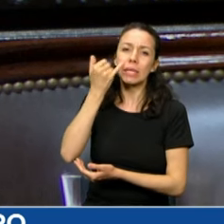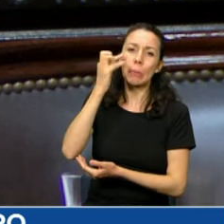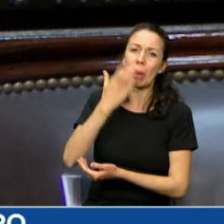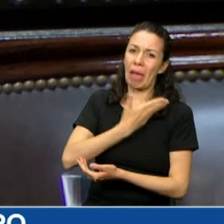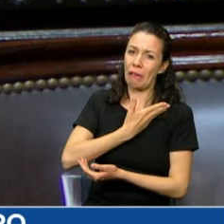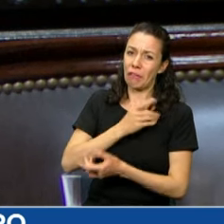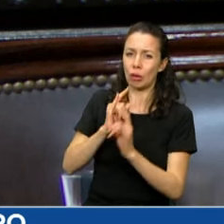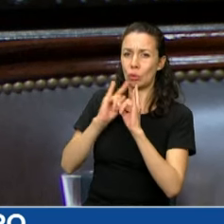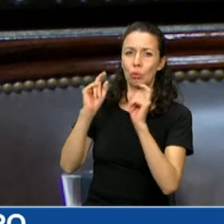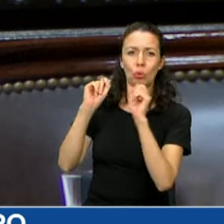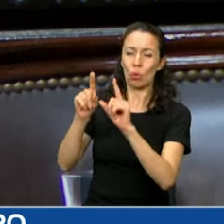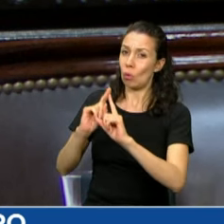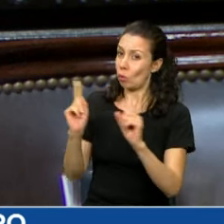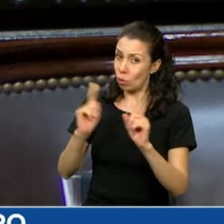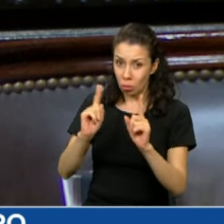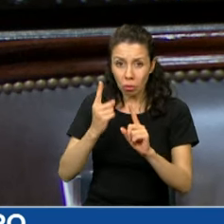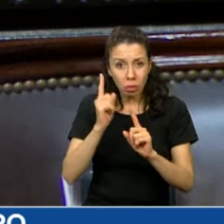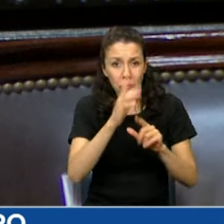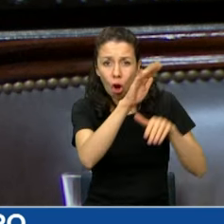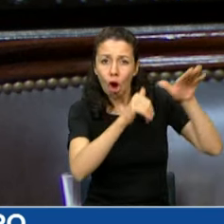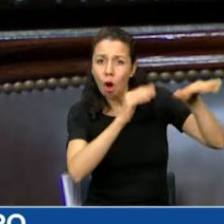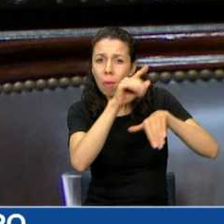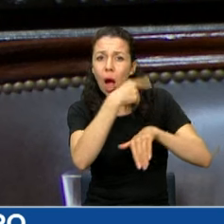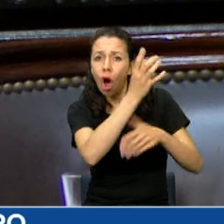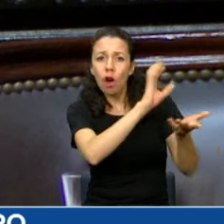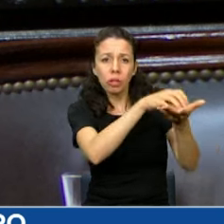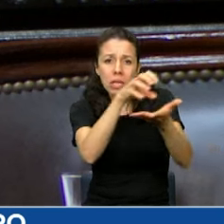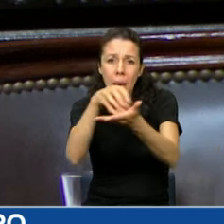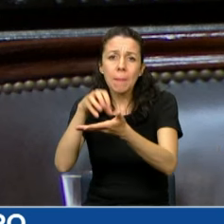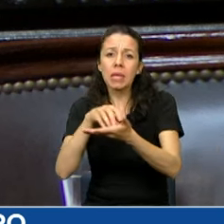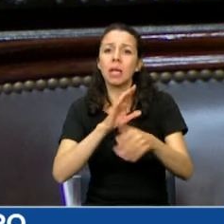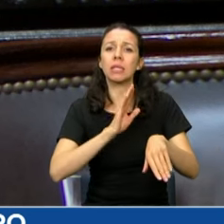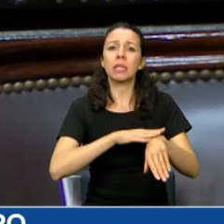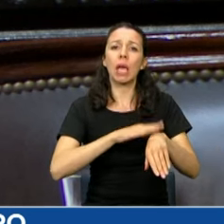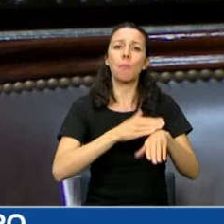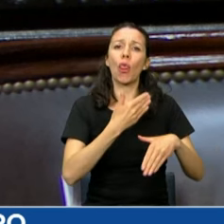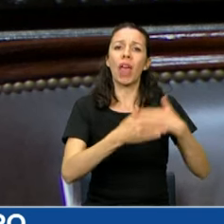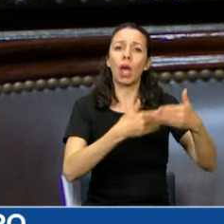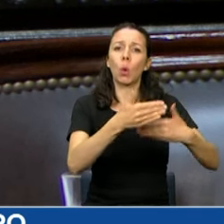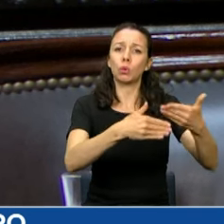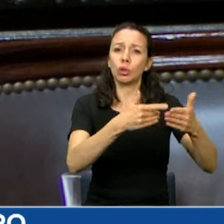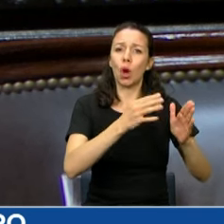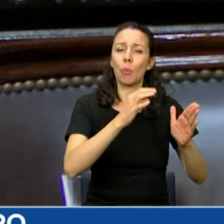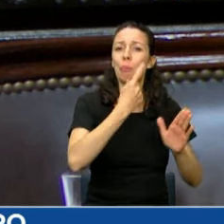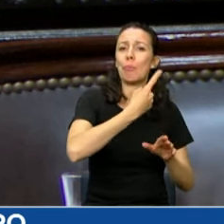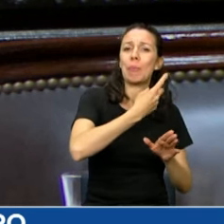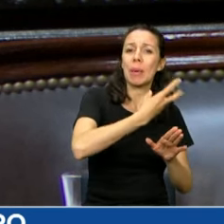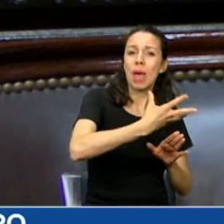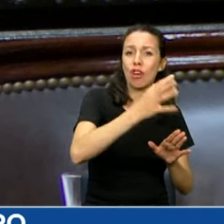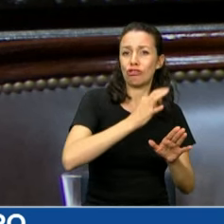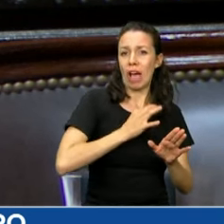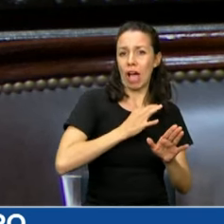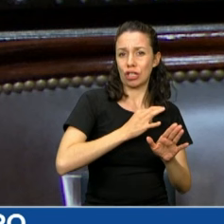compañías a lo largo del tiempo de ejecución en los primeros años y en los años subsiguientes y